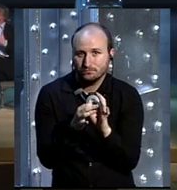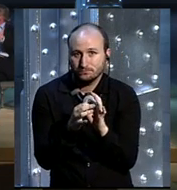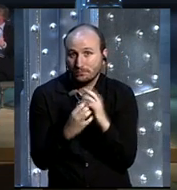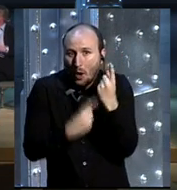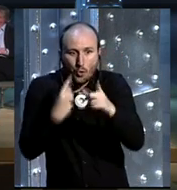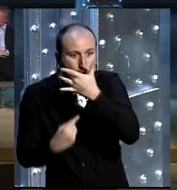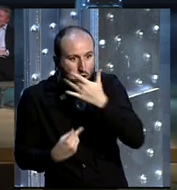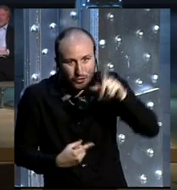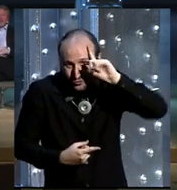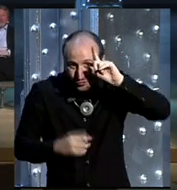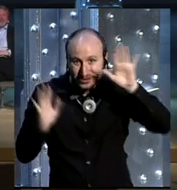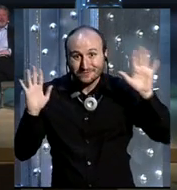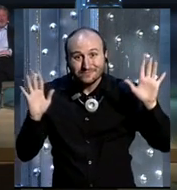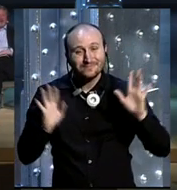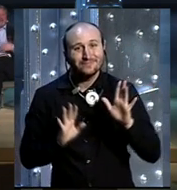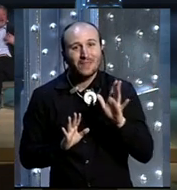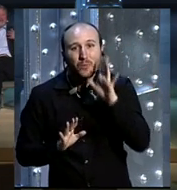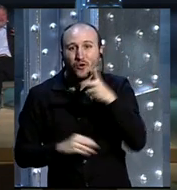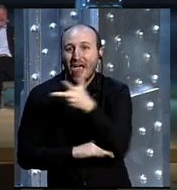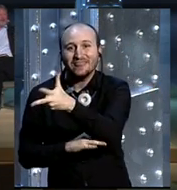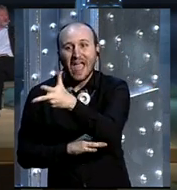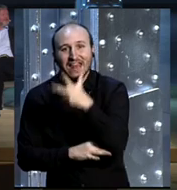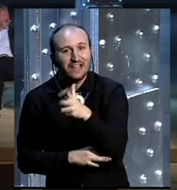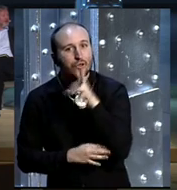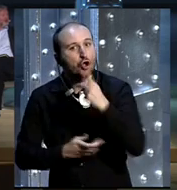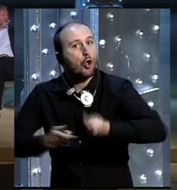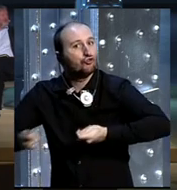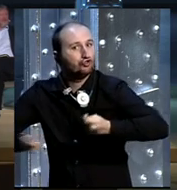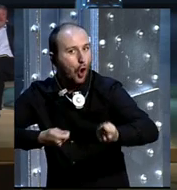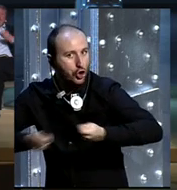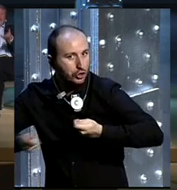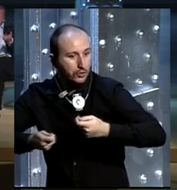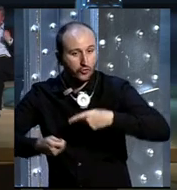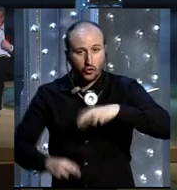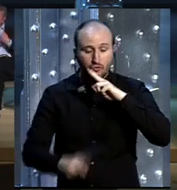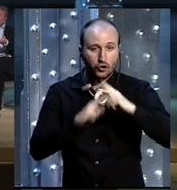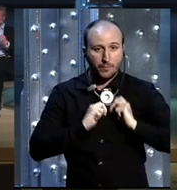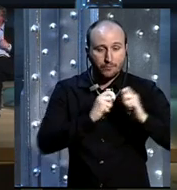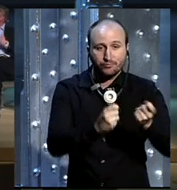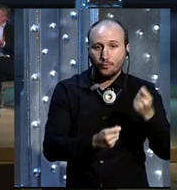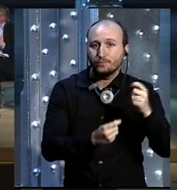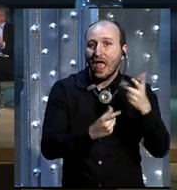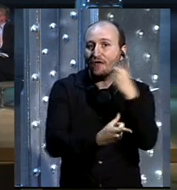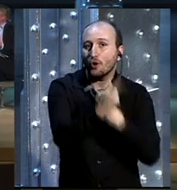el derecho de control, y nosotros lo llamamos descargar tu información. Esto significa